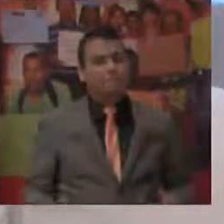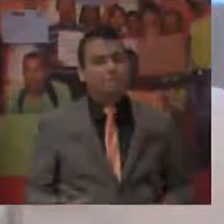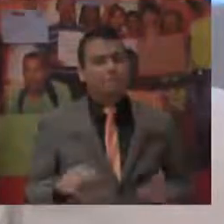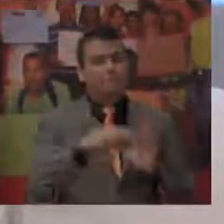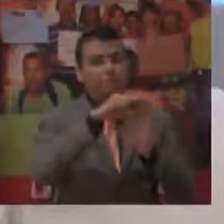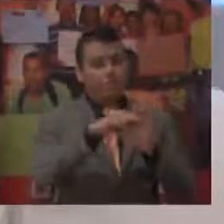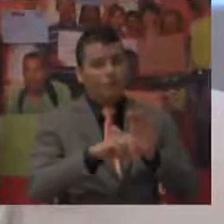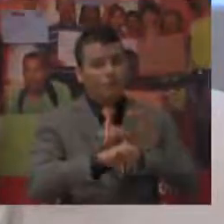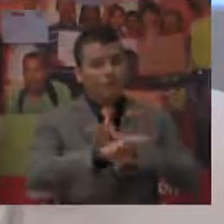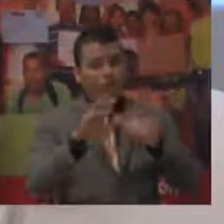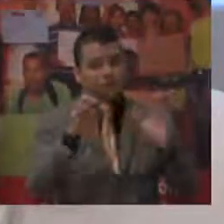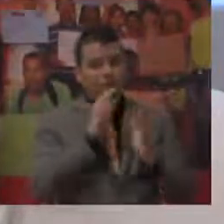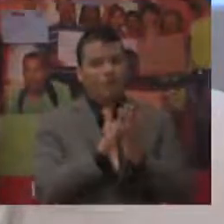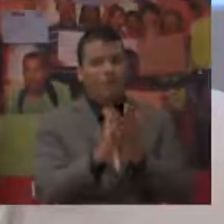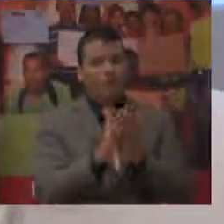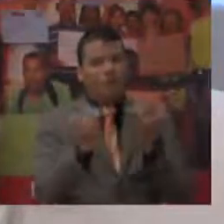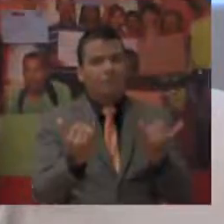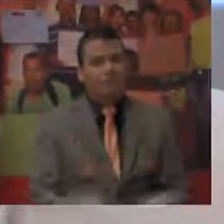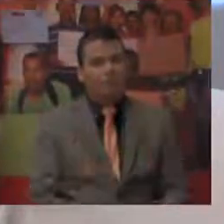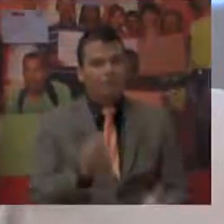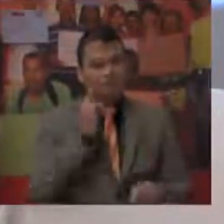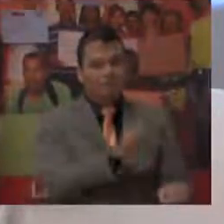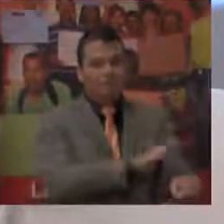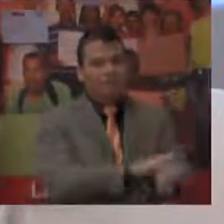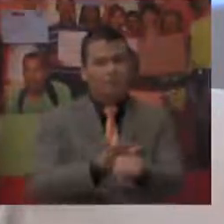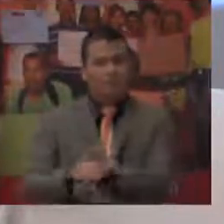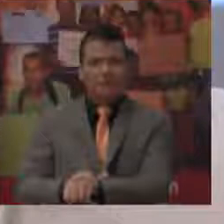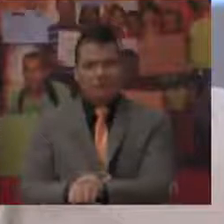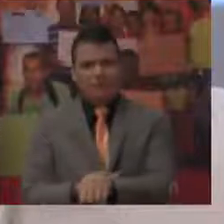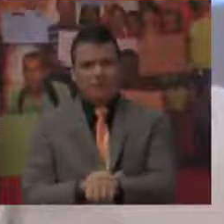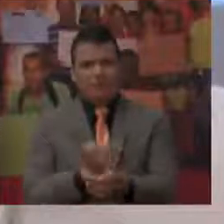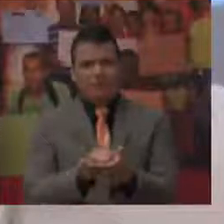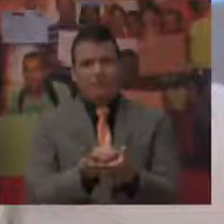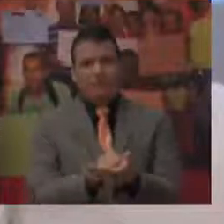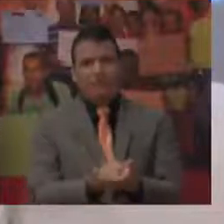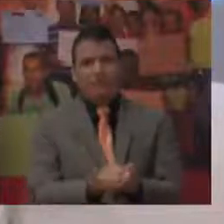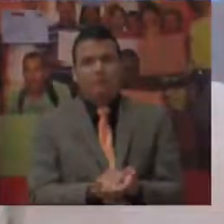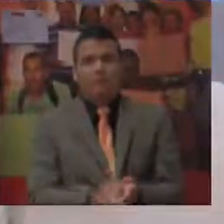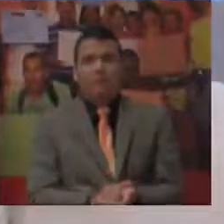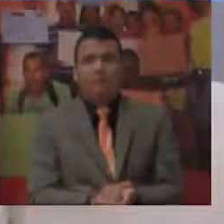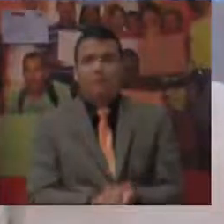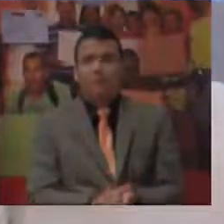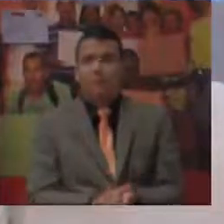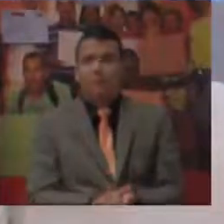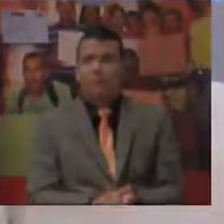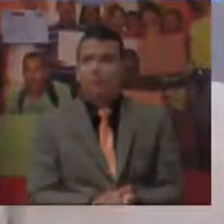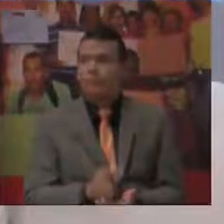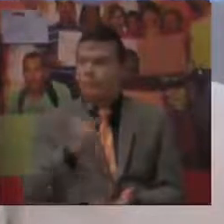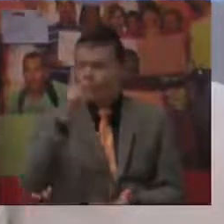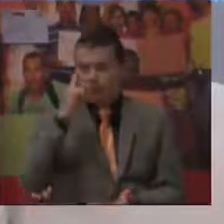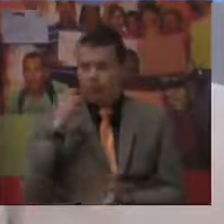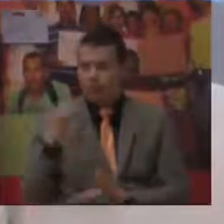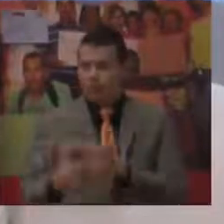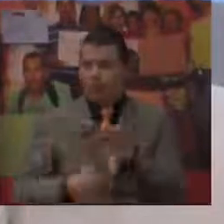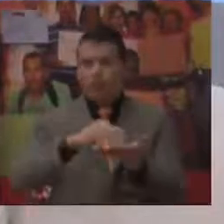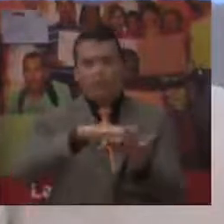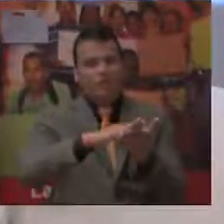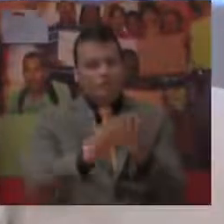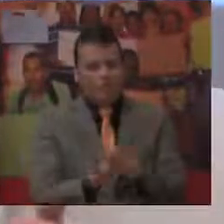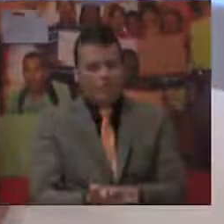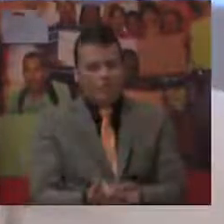jurídica, porque como les estaba diciendo ahorita, pues si vos entras a un proceso de paz y